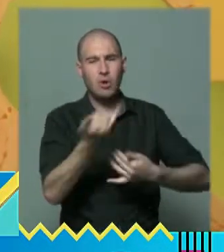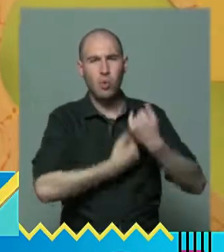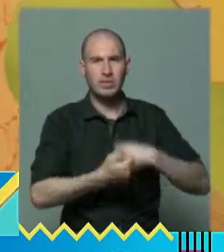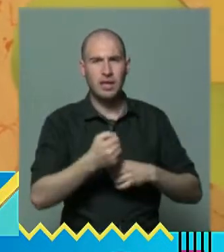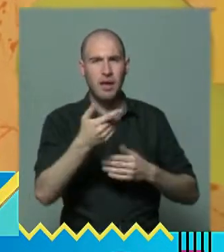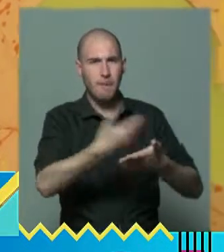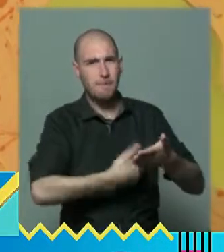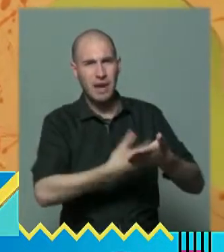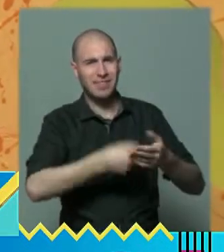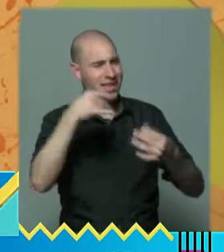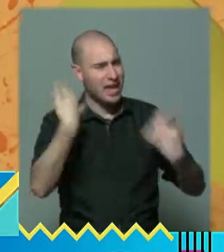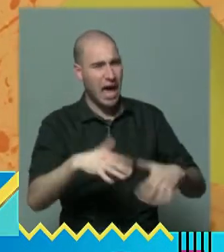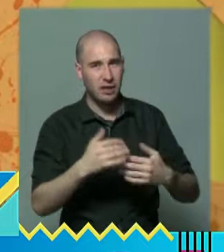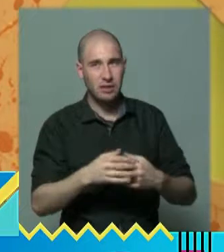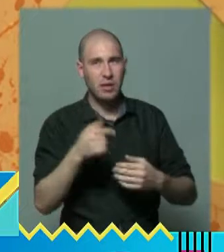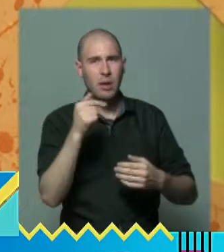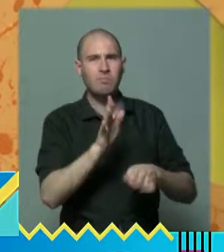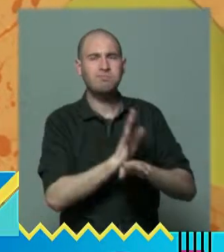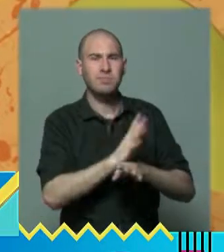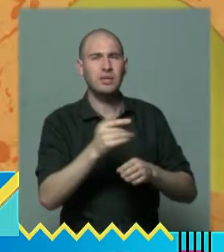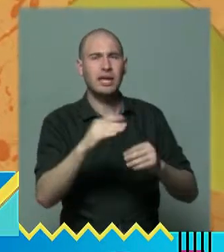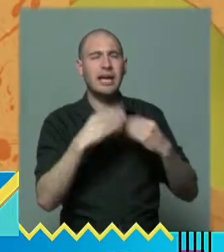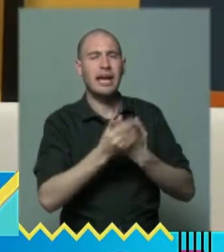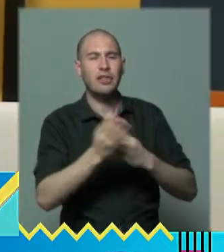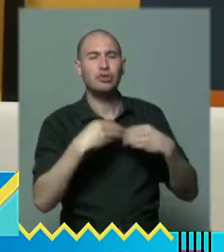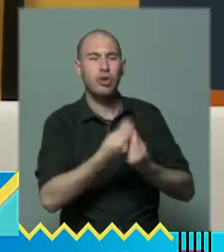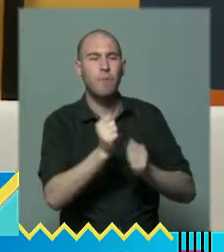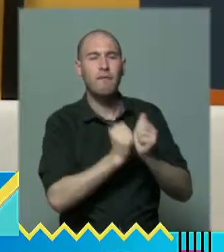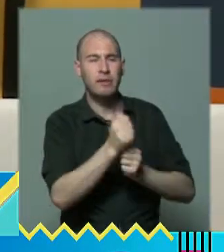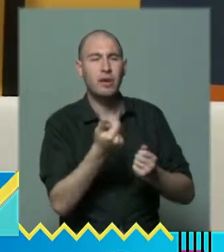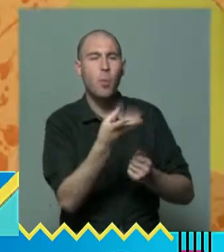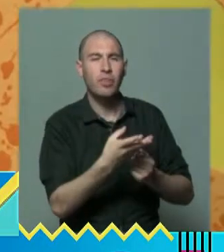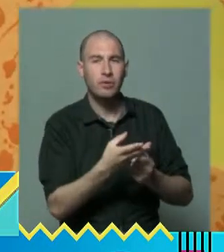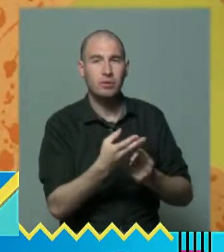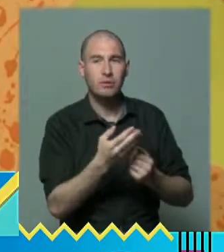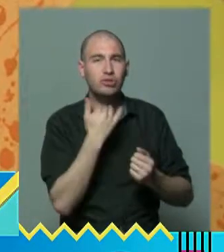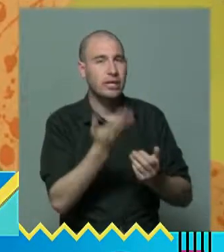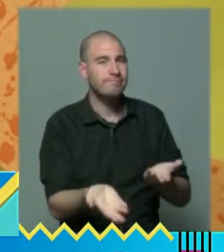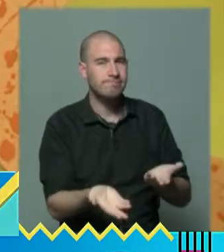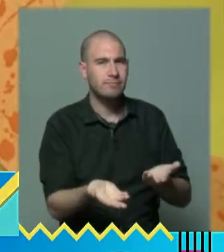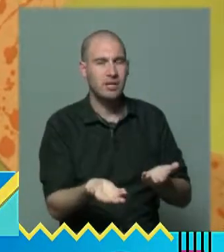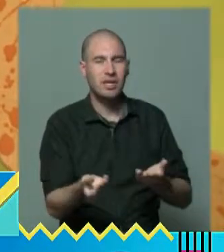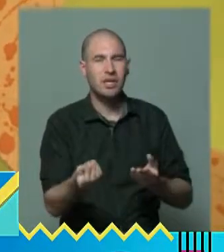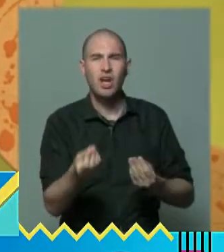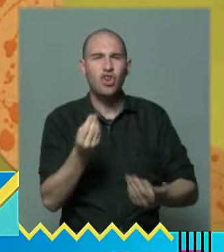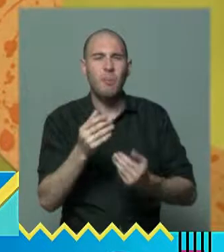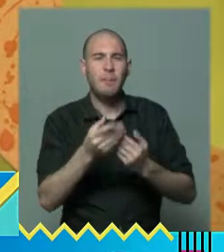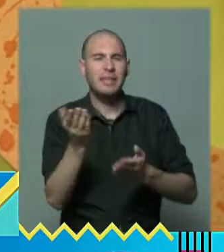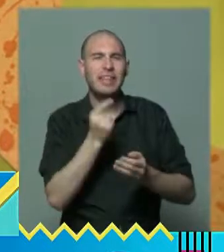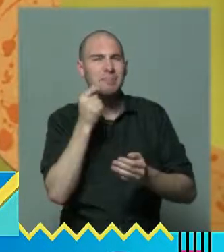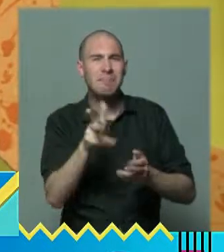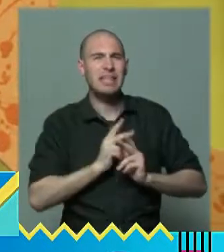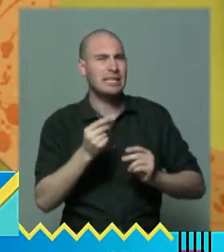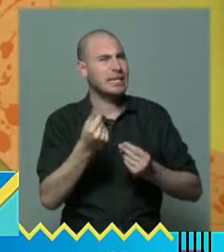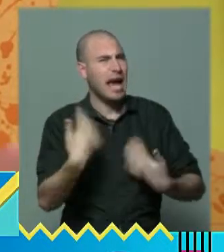la boleta de luz está muy cara. Bueno, ¿cuánto representa entonces su costo de producción? No sé. Entonces, ¿cómo que me está diciendo que es muy cara